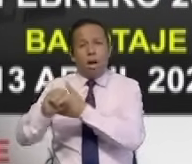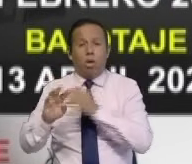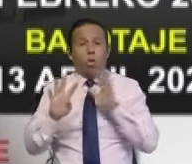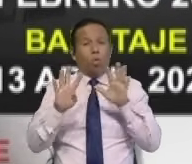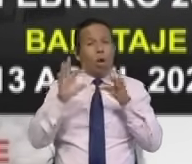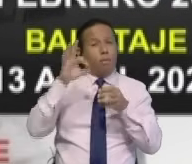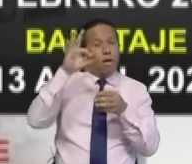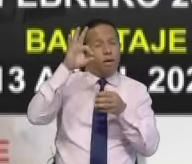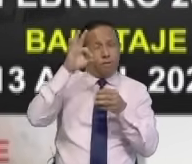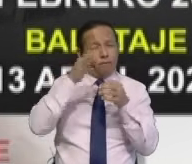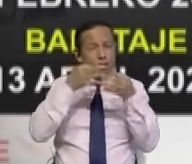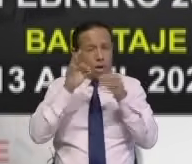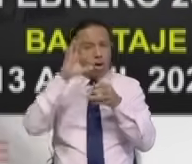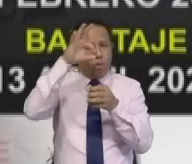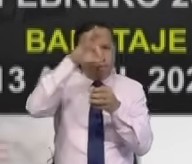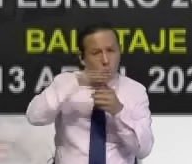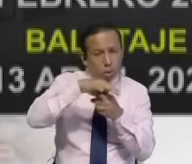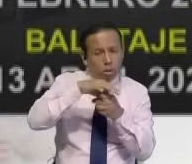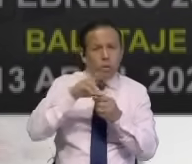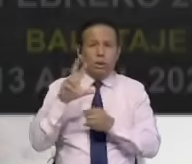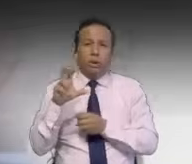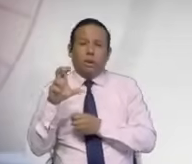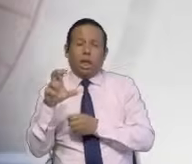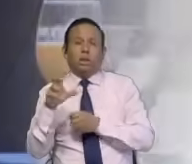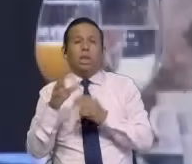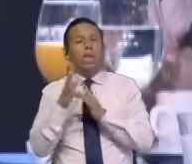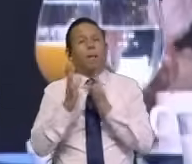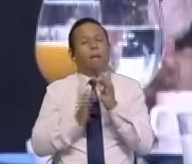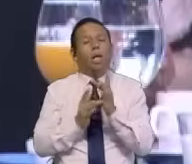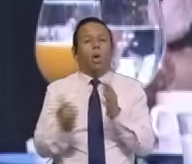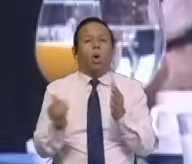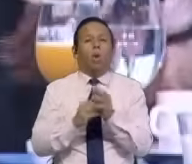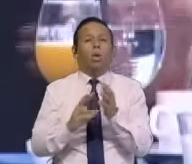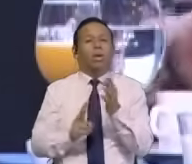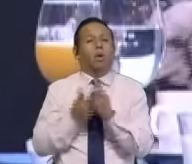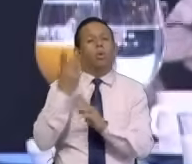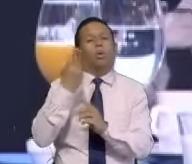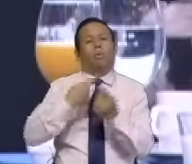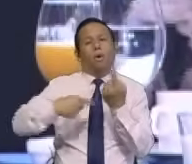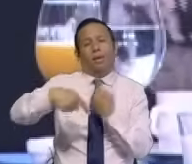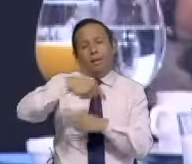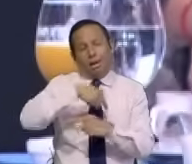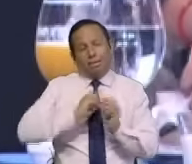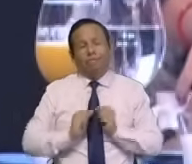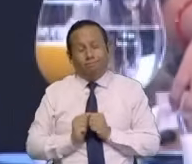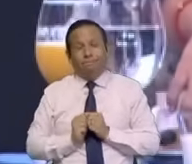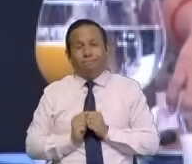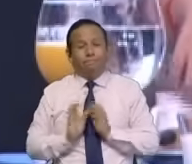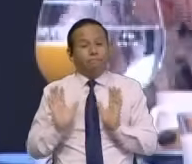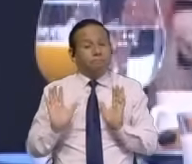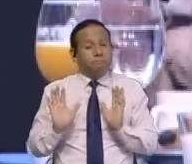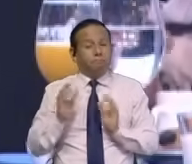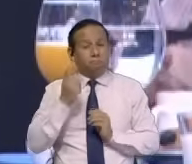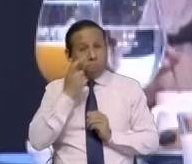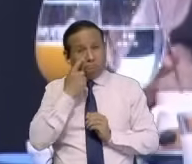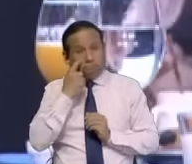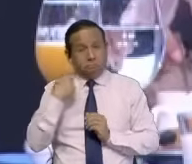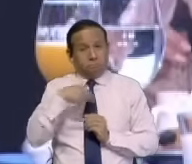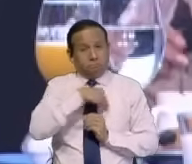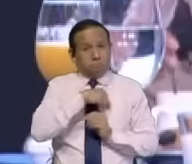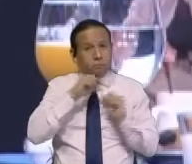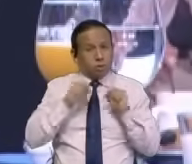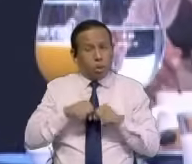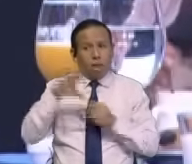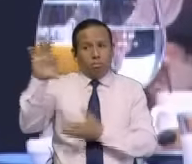sufragio. Y 13 de abril, balotaje. En caso de darse la segunda vuelta electoral y que nos permitan posicionar a las autoridades